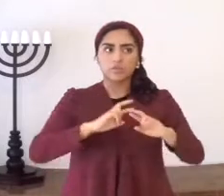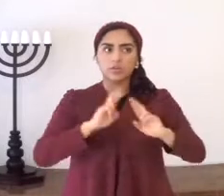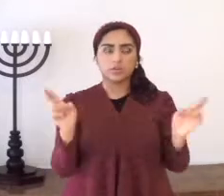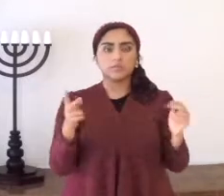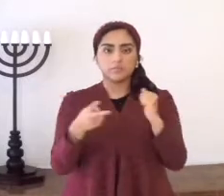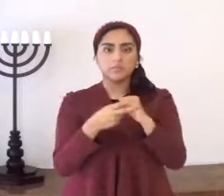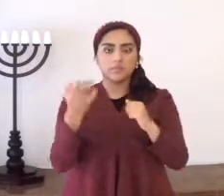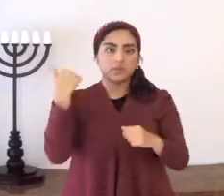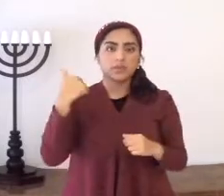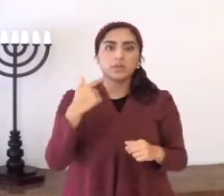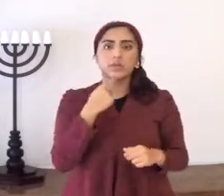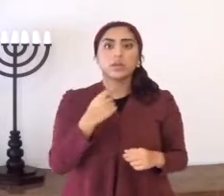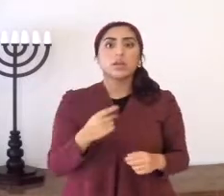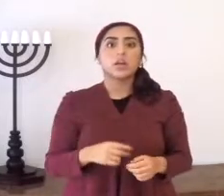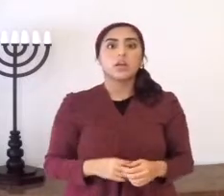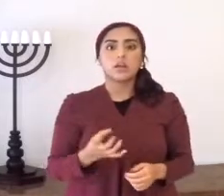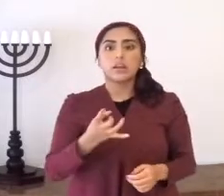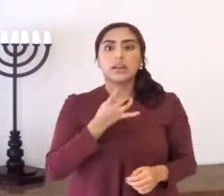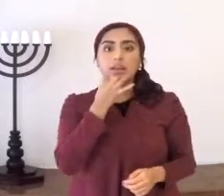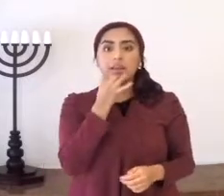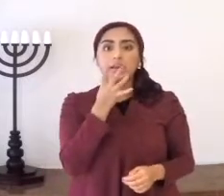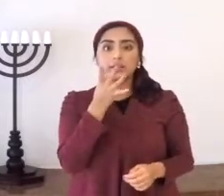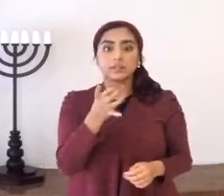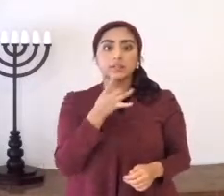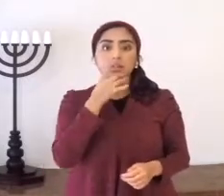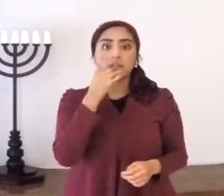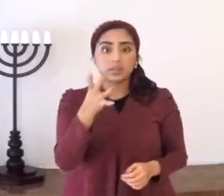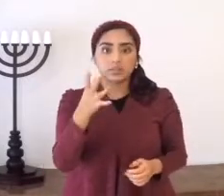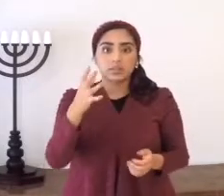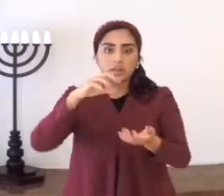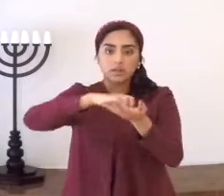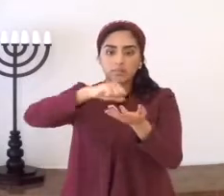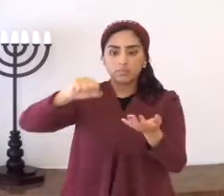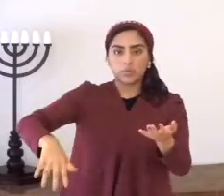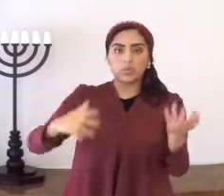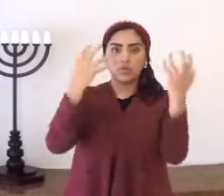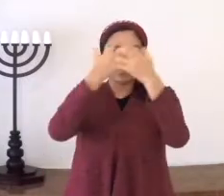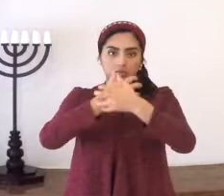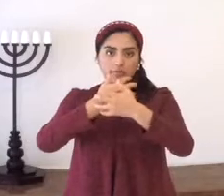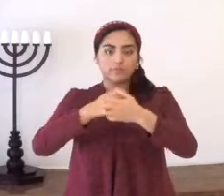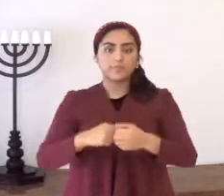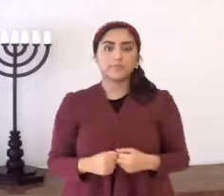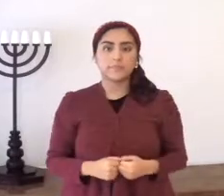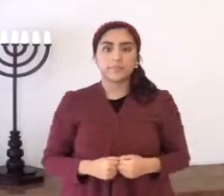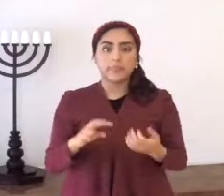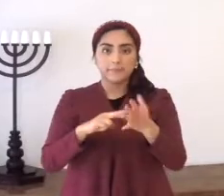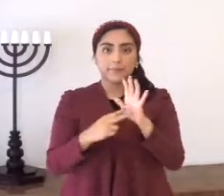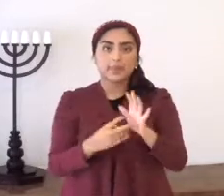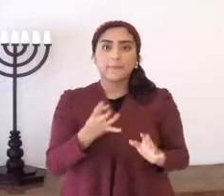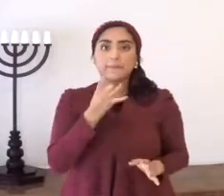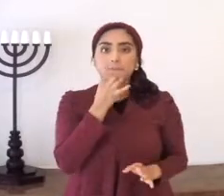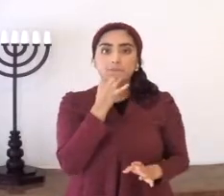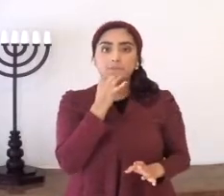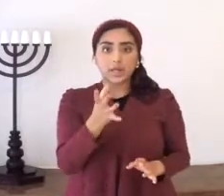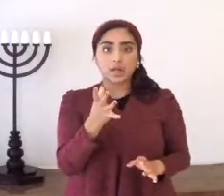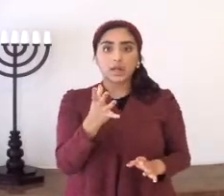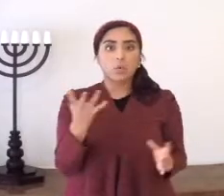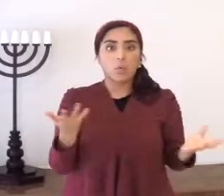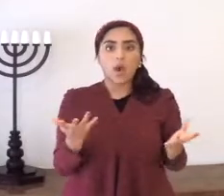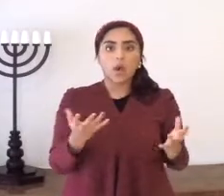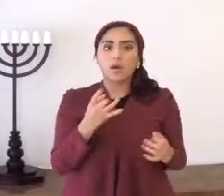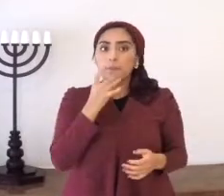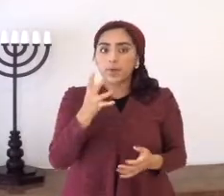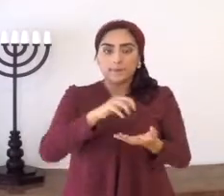luz, anoten, eso ya está grabado en un audio, disipa las tinieblas. La luz disipa las tinieblas. Entonces,